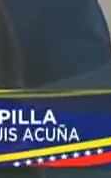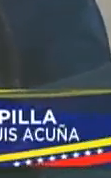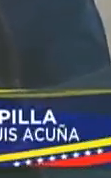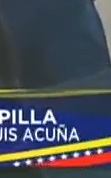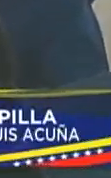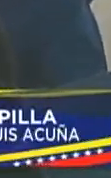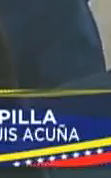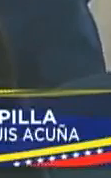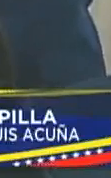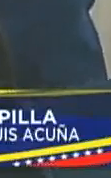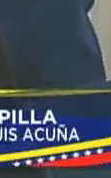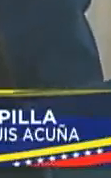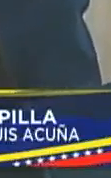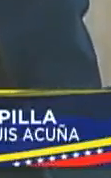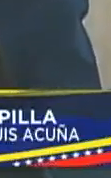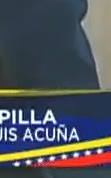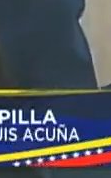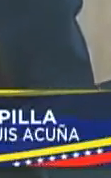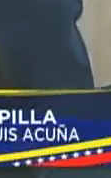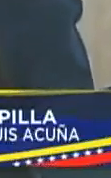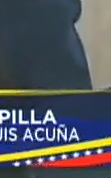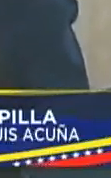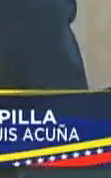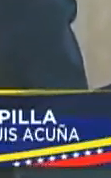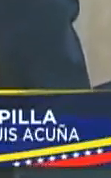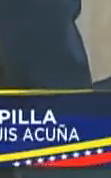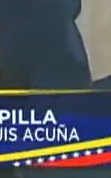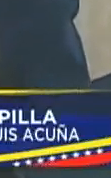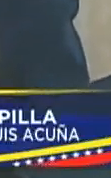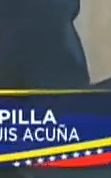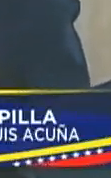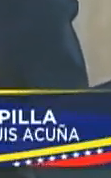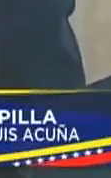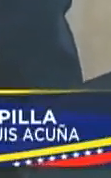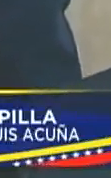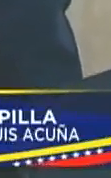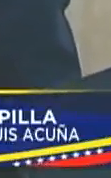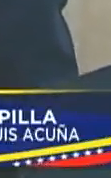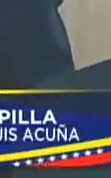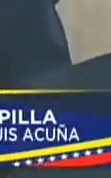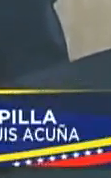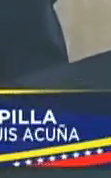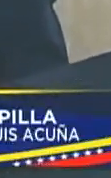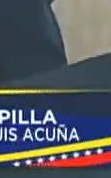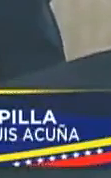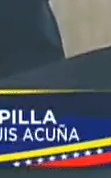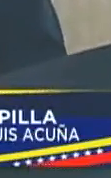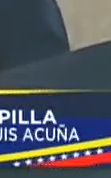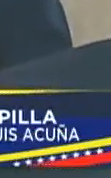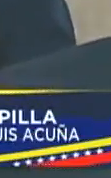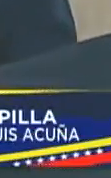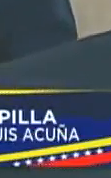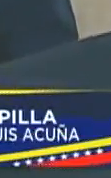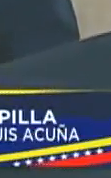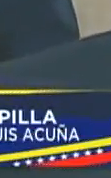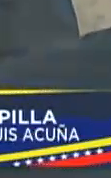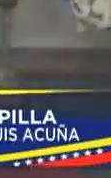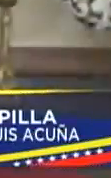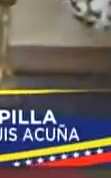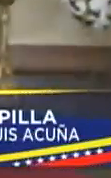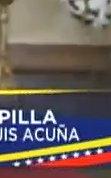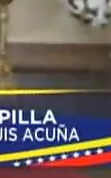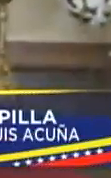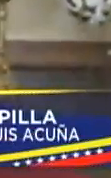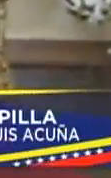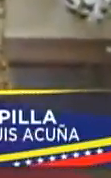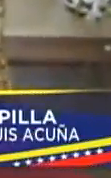luchador social con una amplia trayectoria política de lucha revolucionaria, quienes le acompañaron y conocieron de